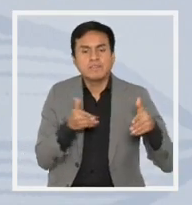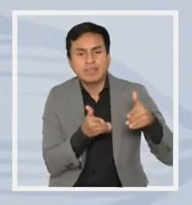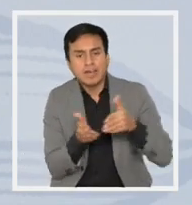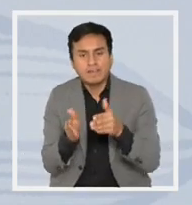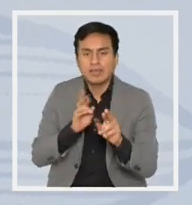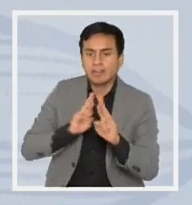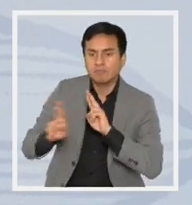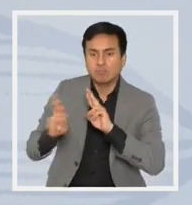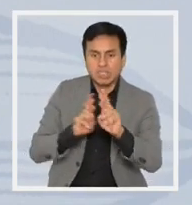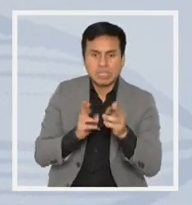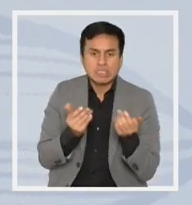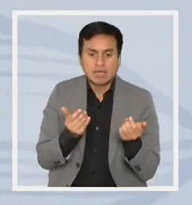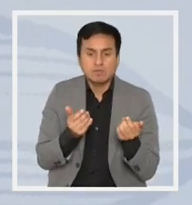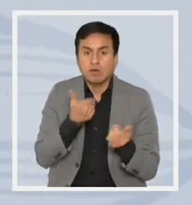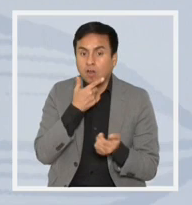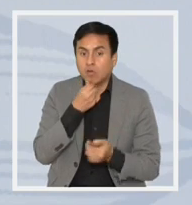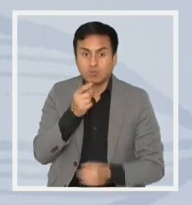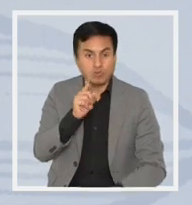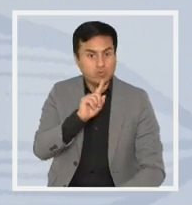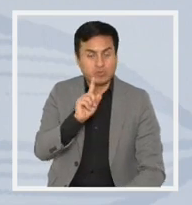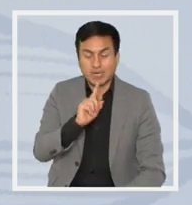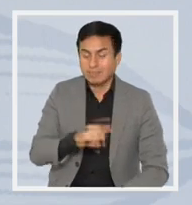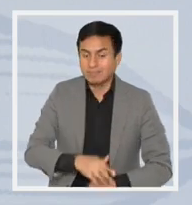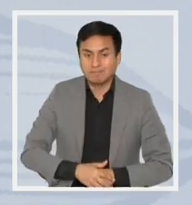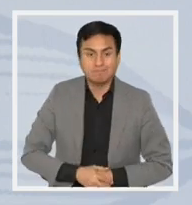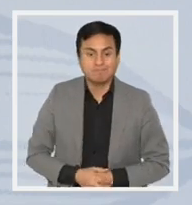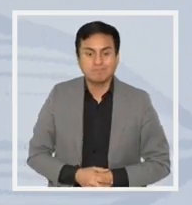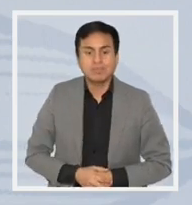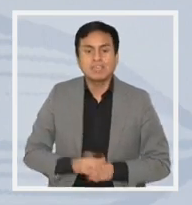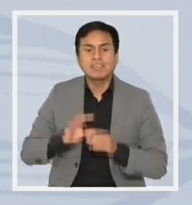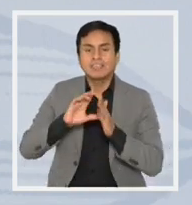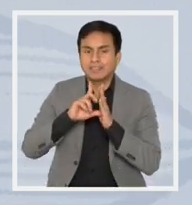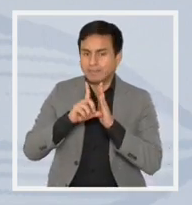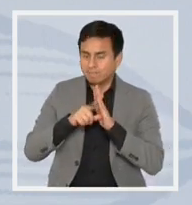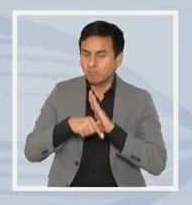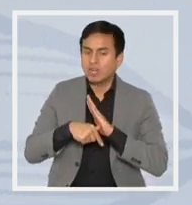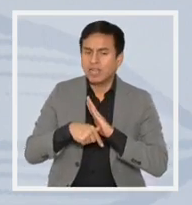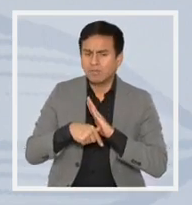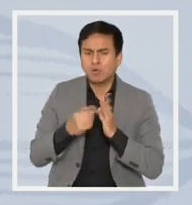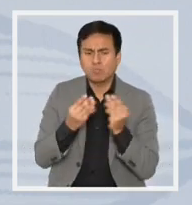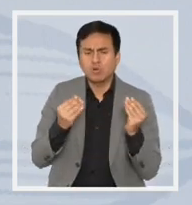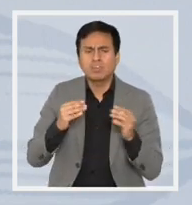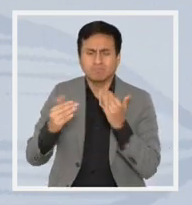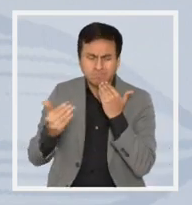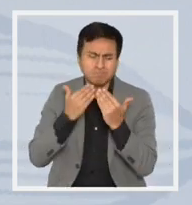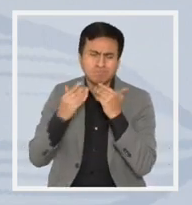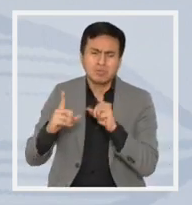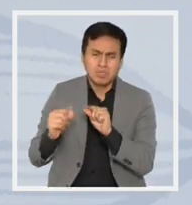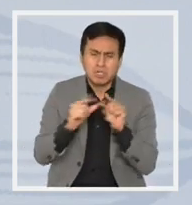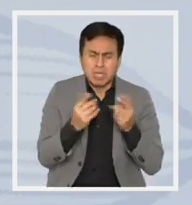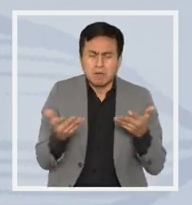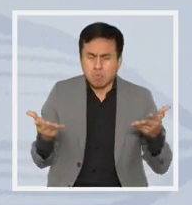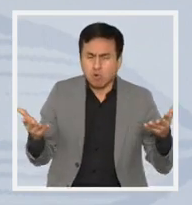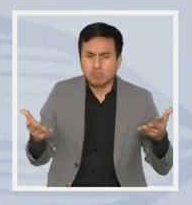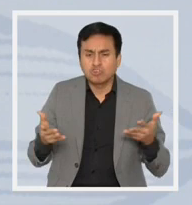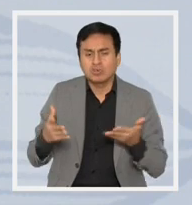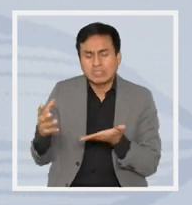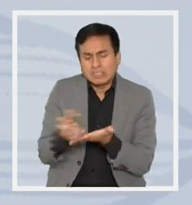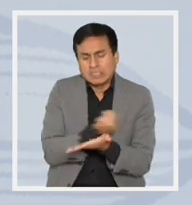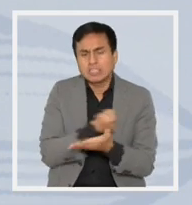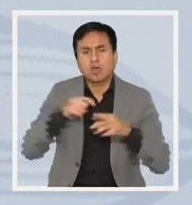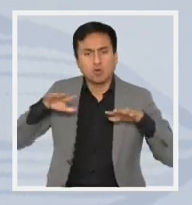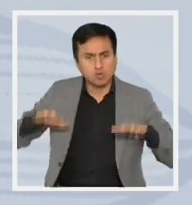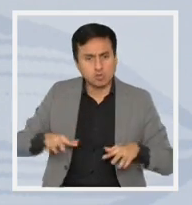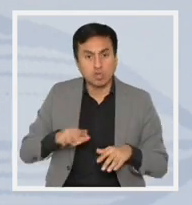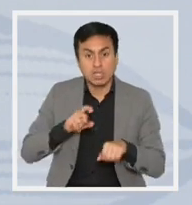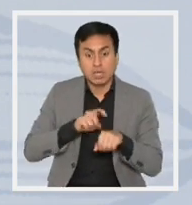las respuestas que necesitamos. No fue fácil. Nos demoramos. Hubo mucha conversación. Costó sacarlo adelante.